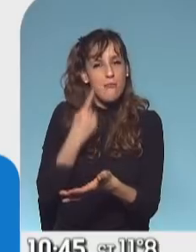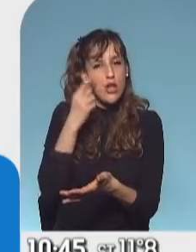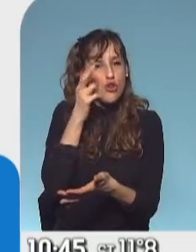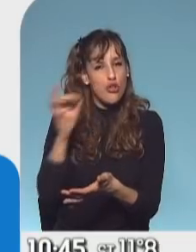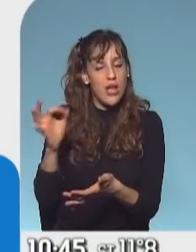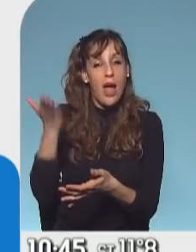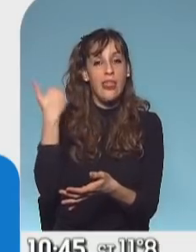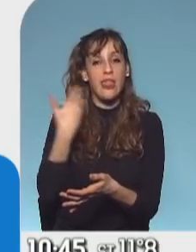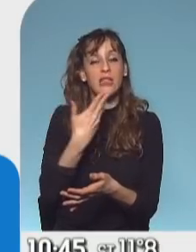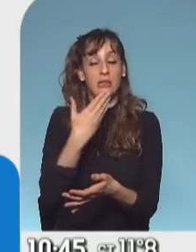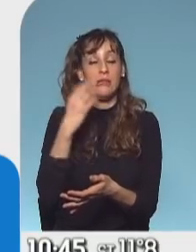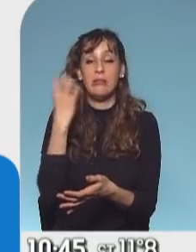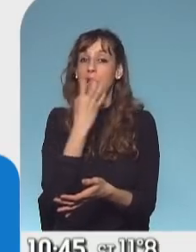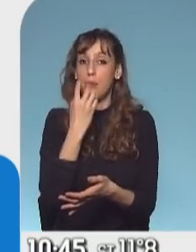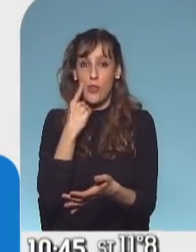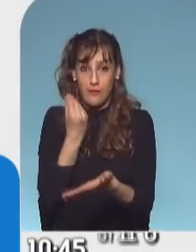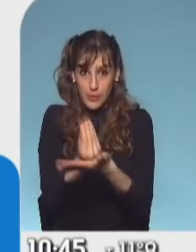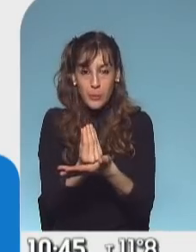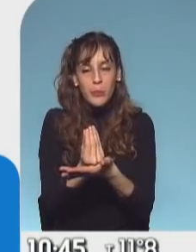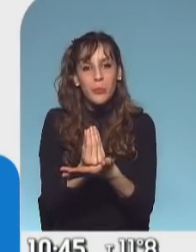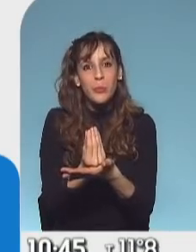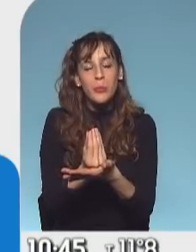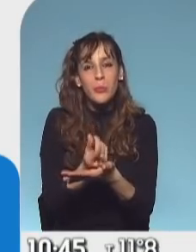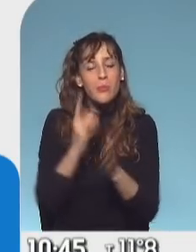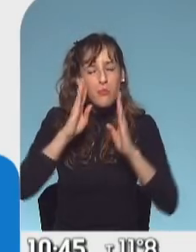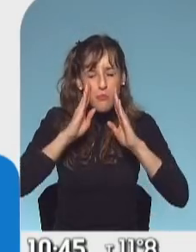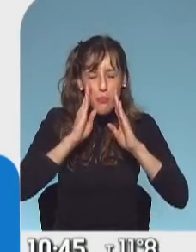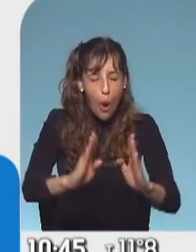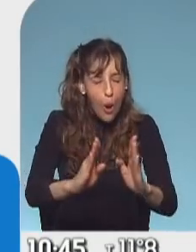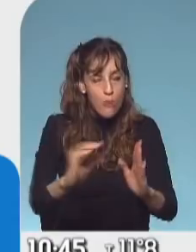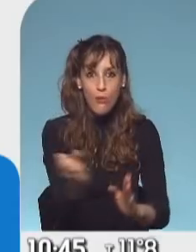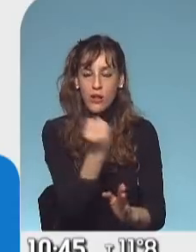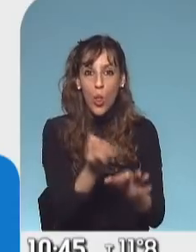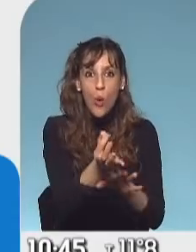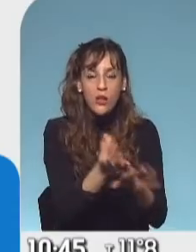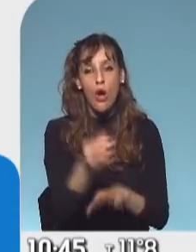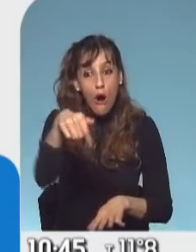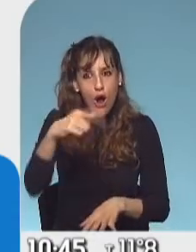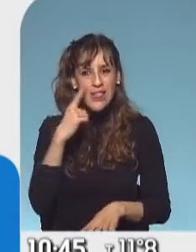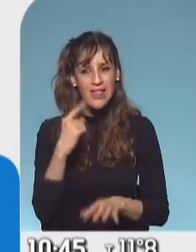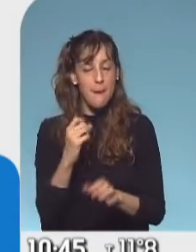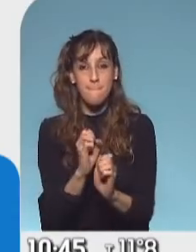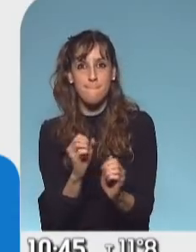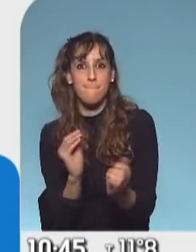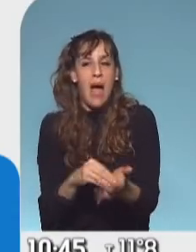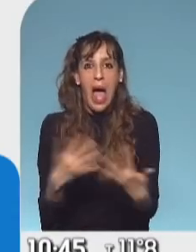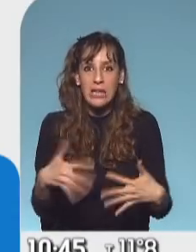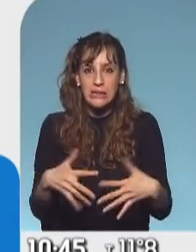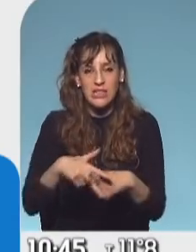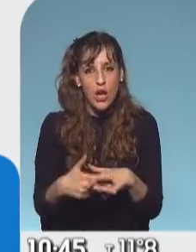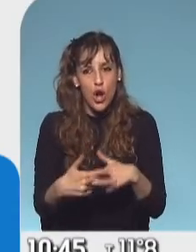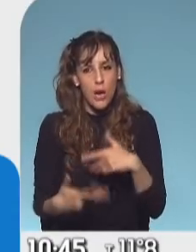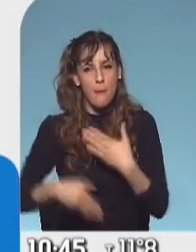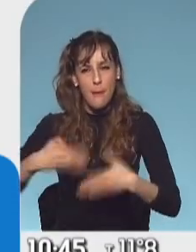Sarmiento y gobernó Sarmiento, dense cuenta lo central que es ahora, que la tecnología avanza a una velocidad